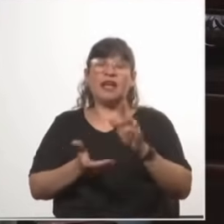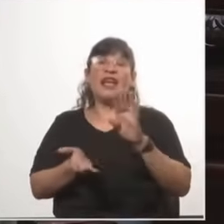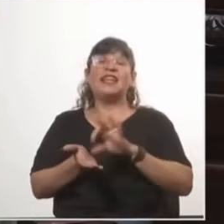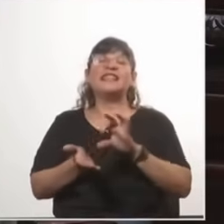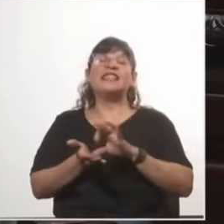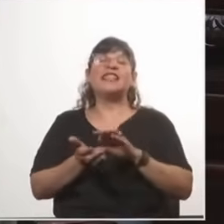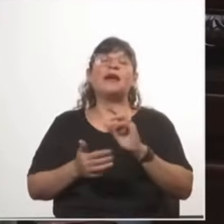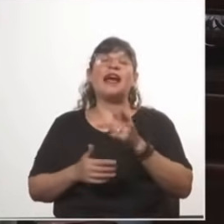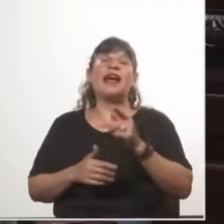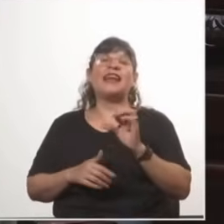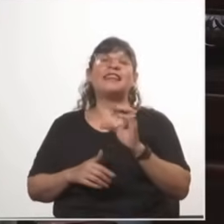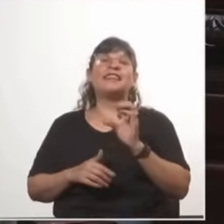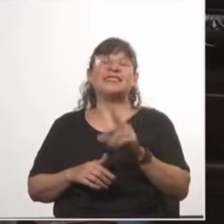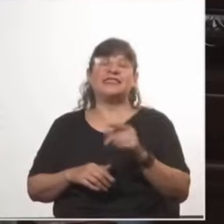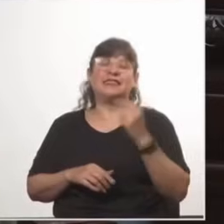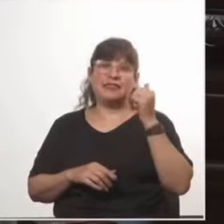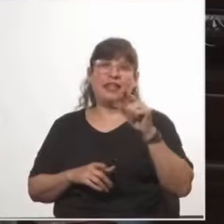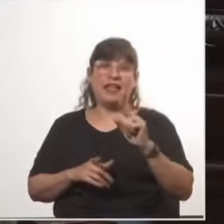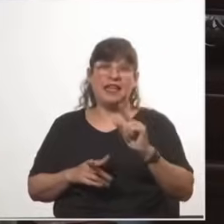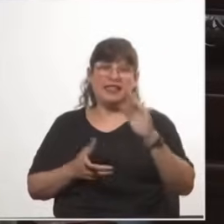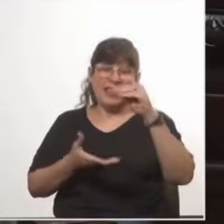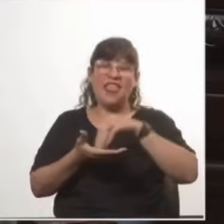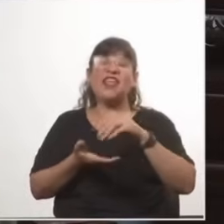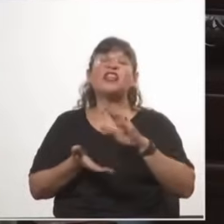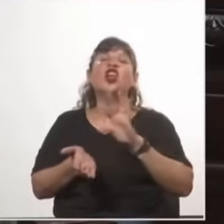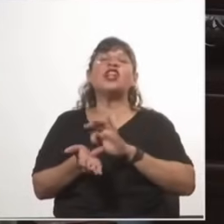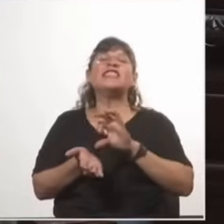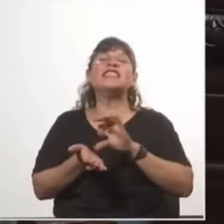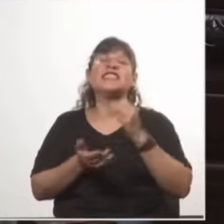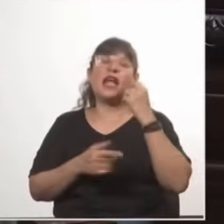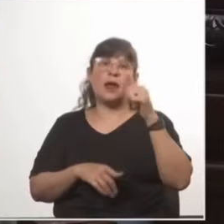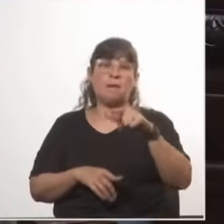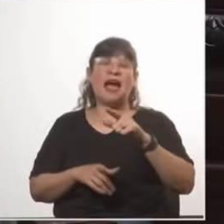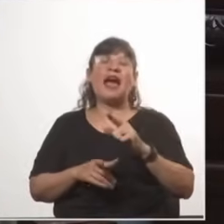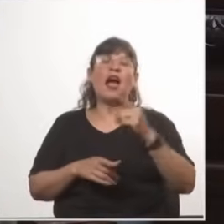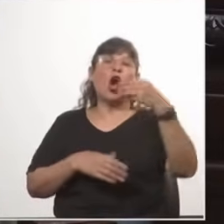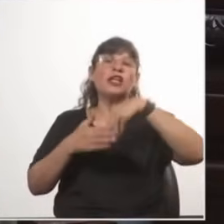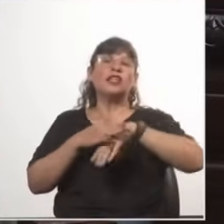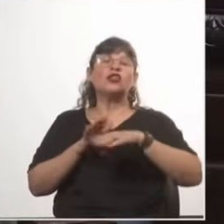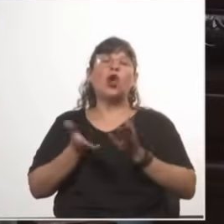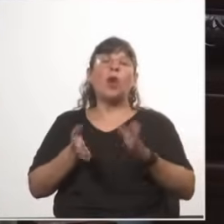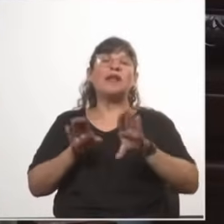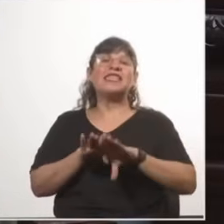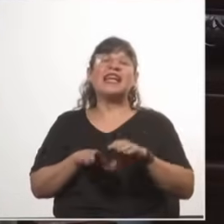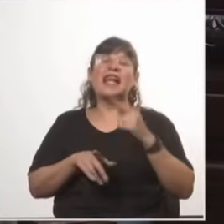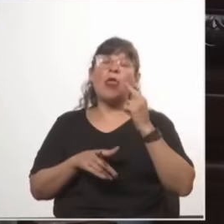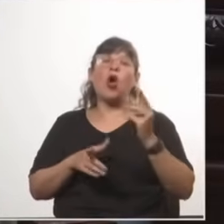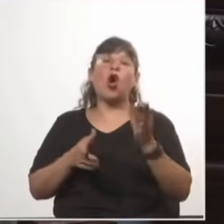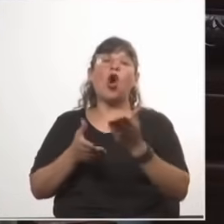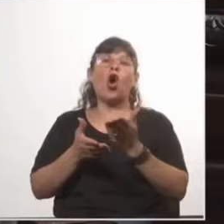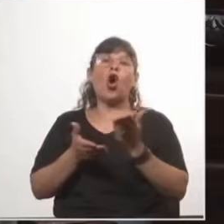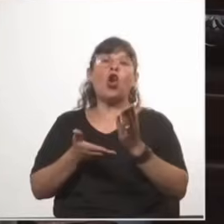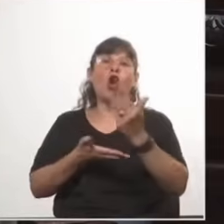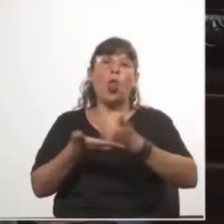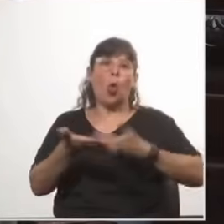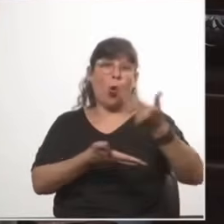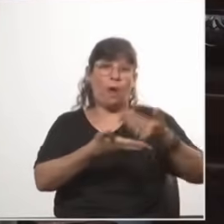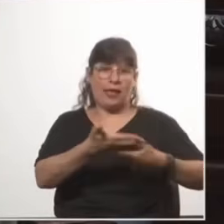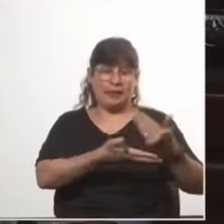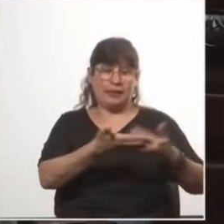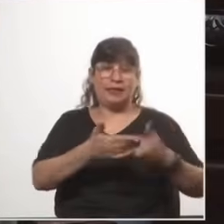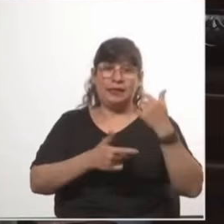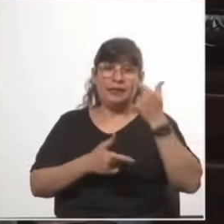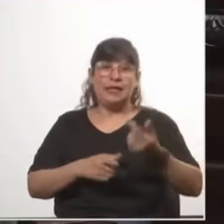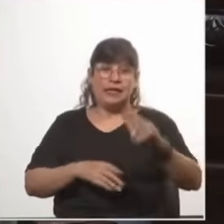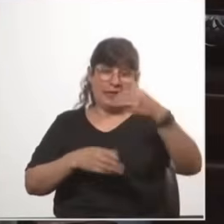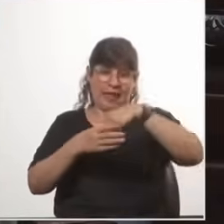HECS, se consignó, quedó en el sistema que se había entregado ese sobre cerrado con esos documentos, y que se integraba